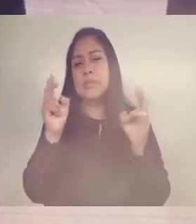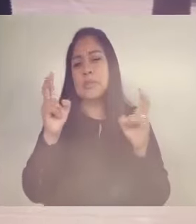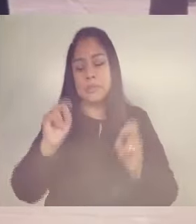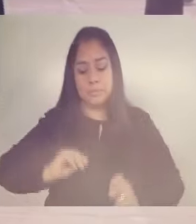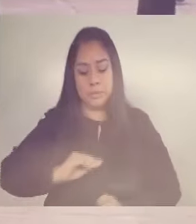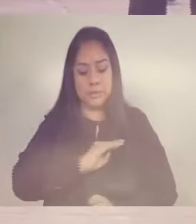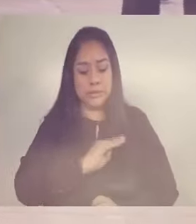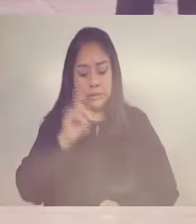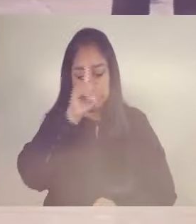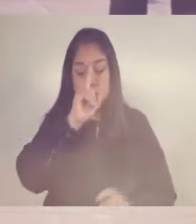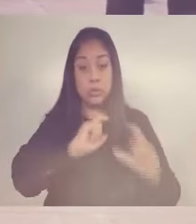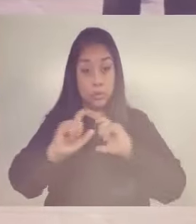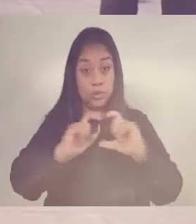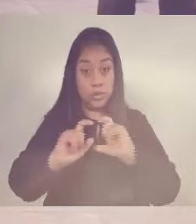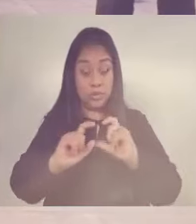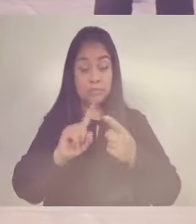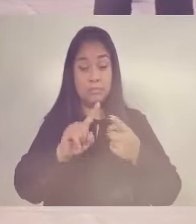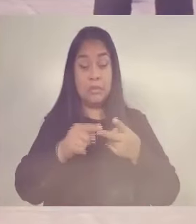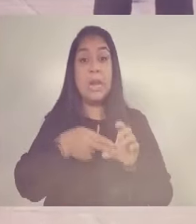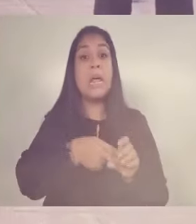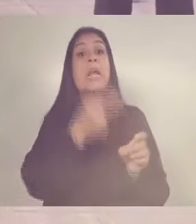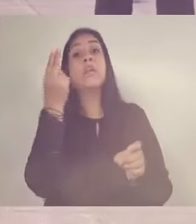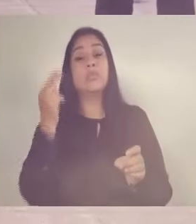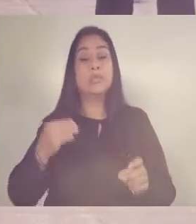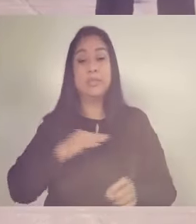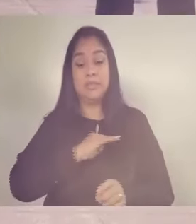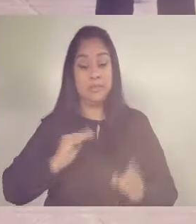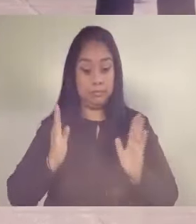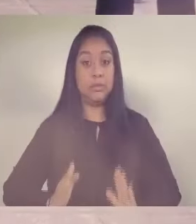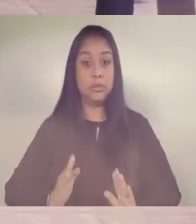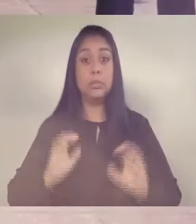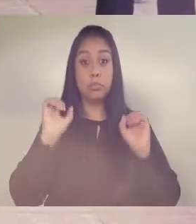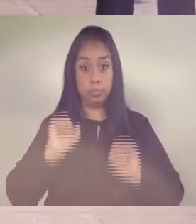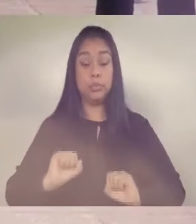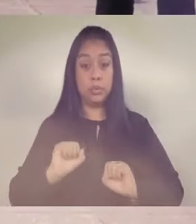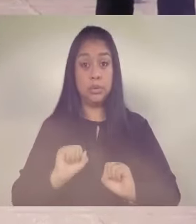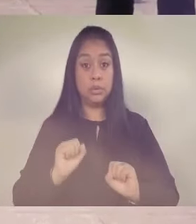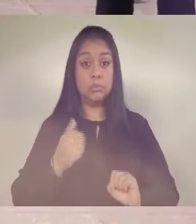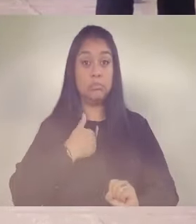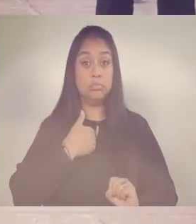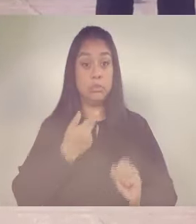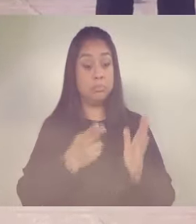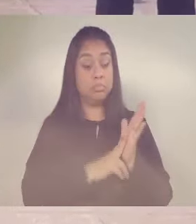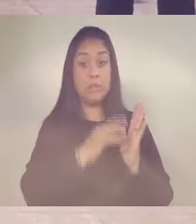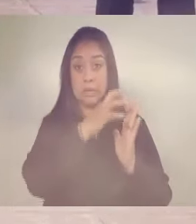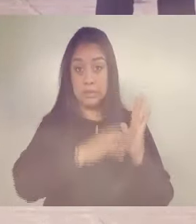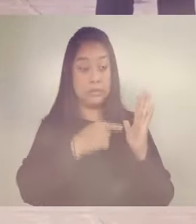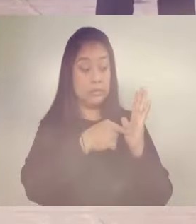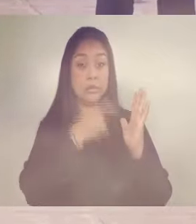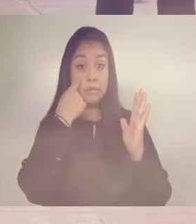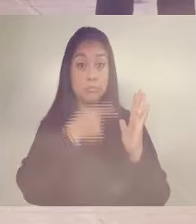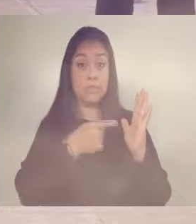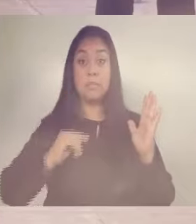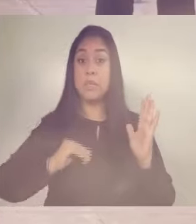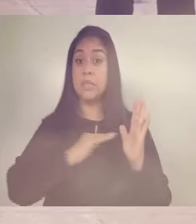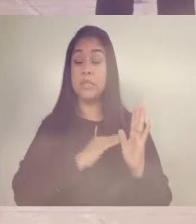Comunicaciones, incluyendo las renuncias del ministro, las pueden conseguir en el Ministerio de Comunicaciones. Somos la